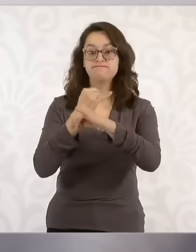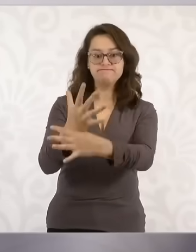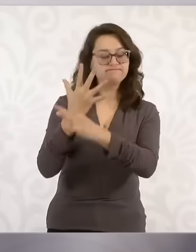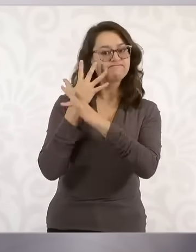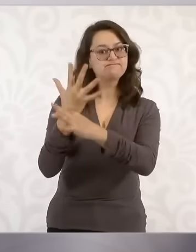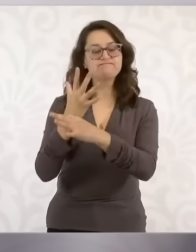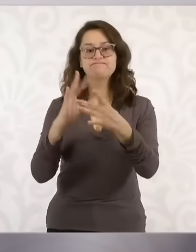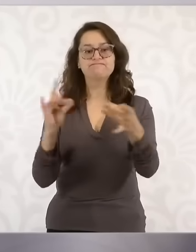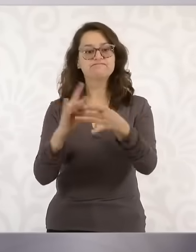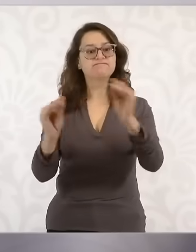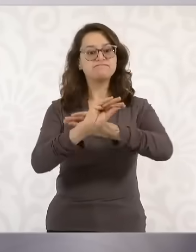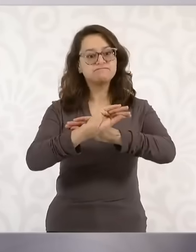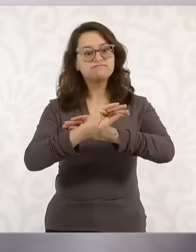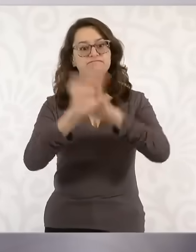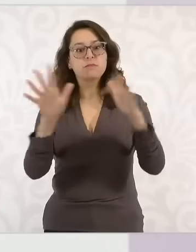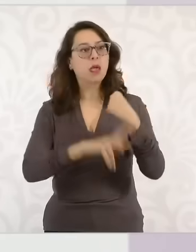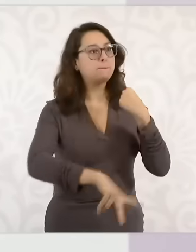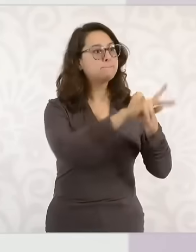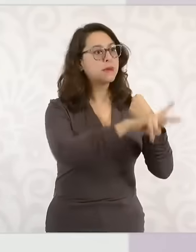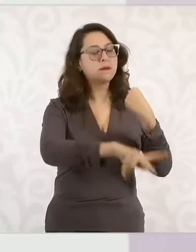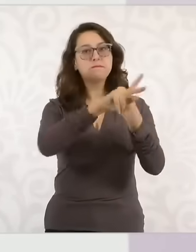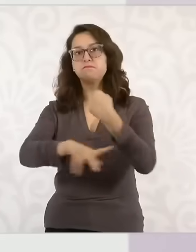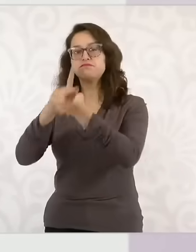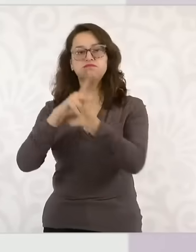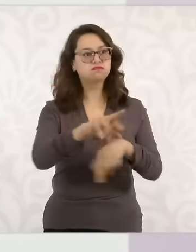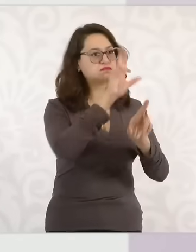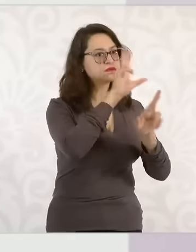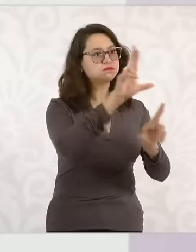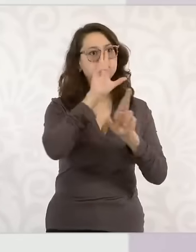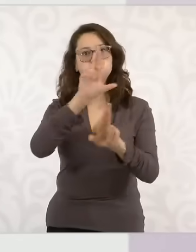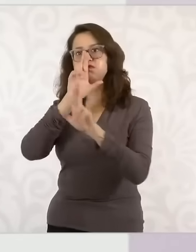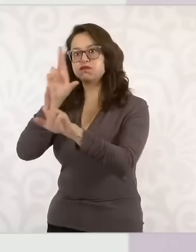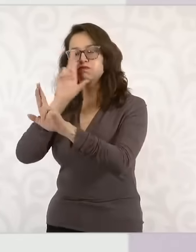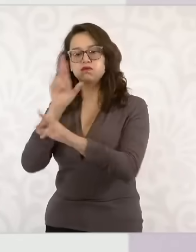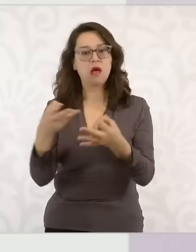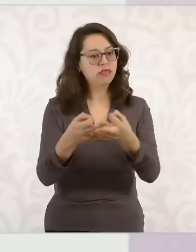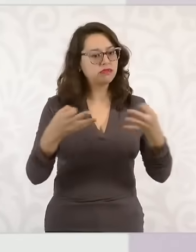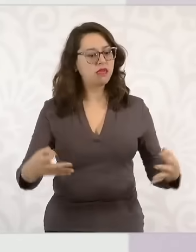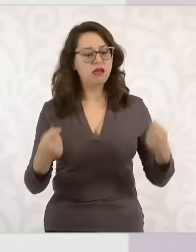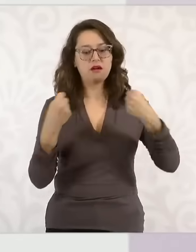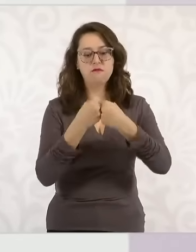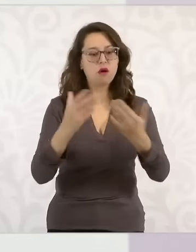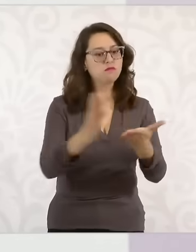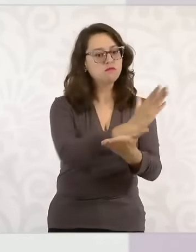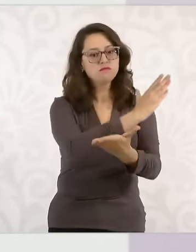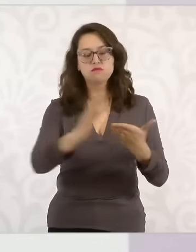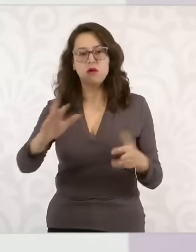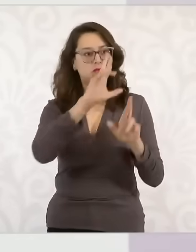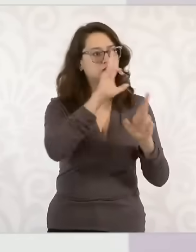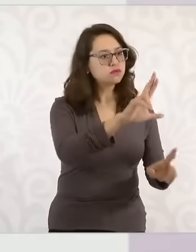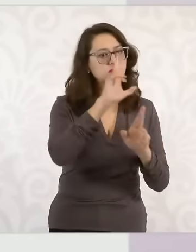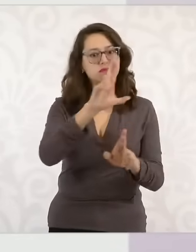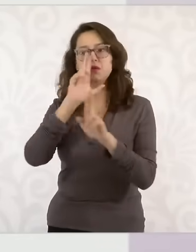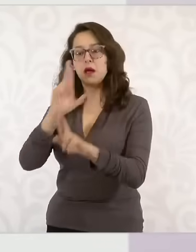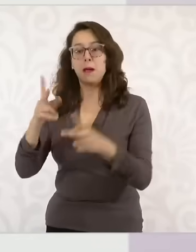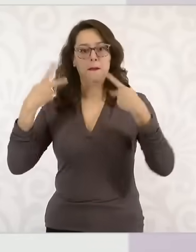inequívoca el respeto a la soberanía de los estados, a su integridad territorial y al derecho de los pueblos a la